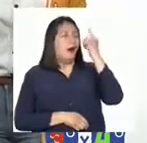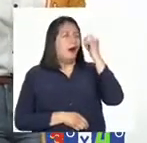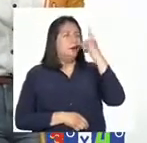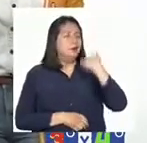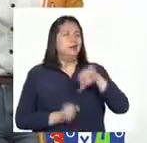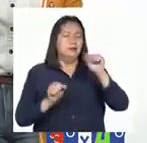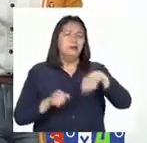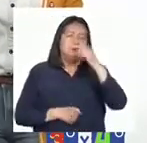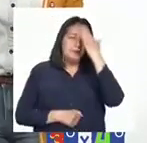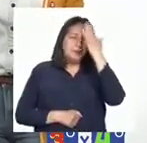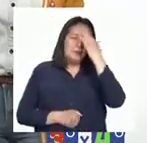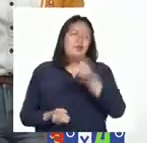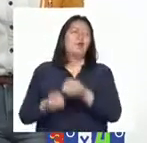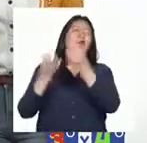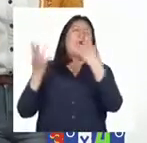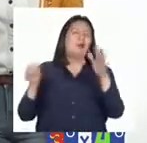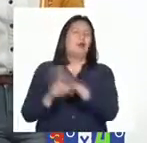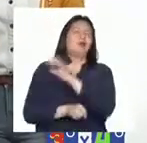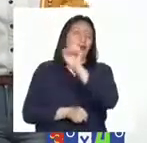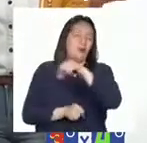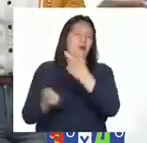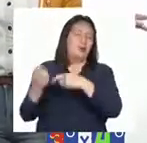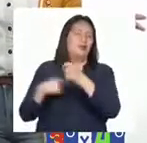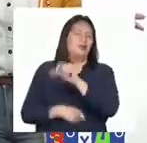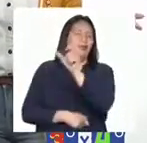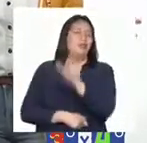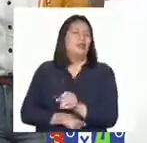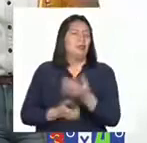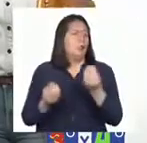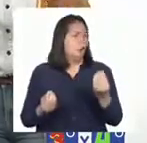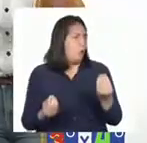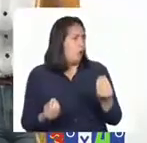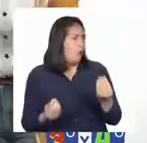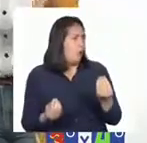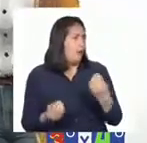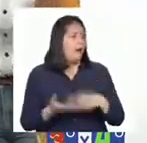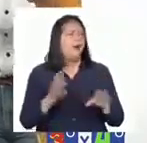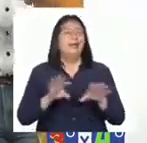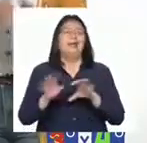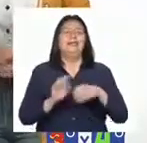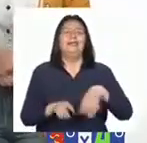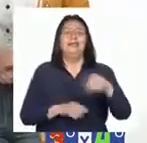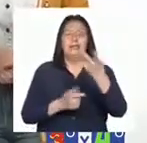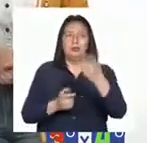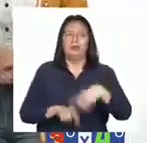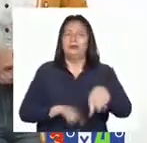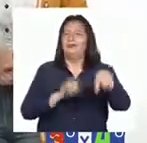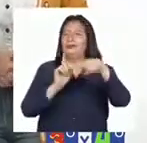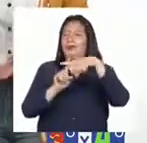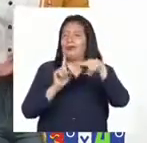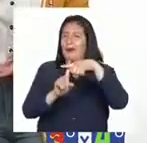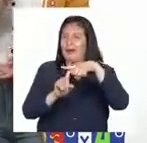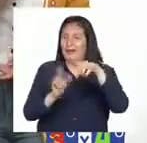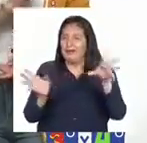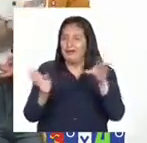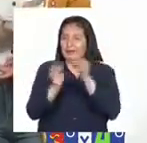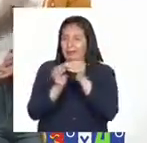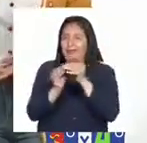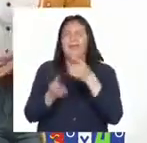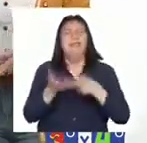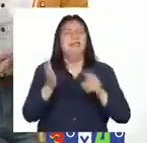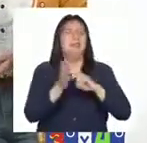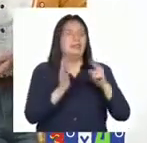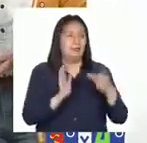podían calcular la cantidad de ponchos que vendió Sisa. ¿Cómo? Pues realizando una operación de adición, es